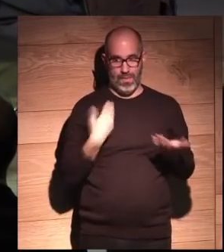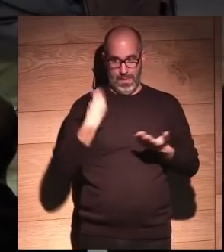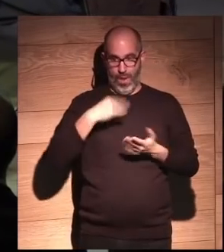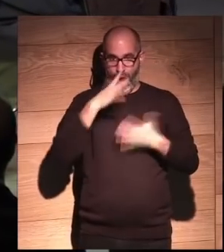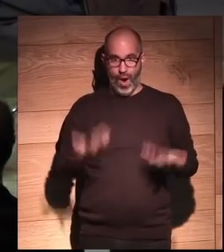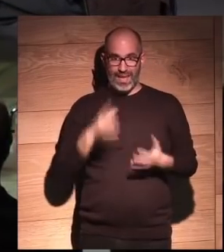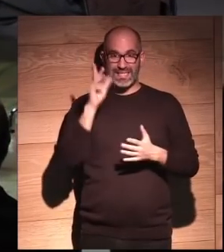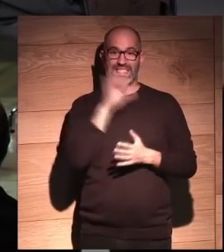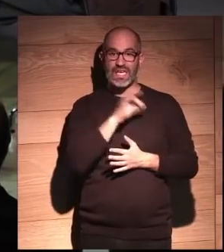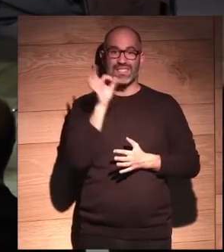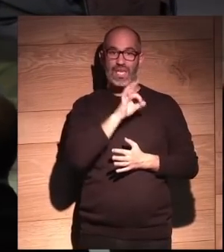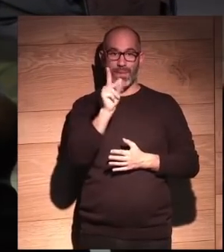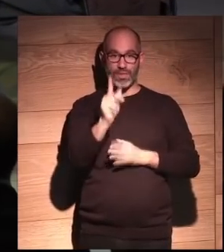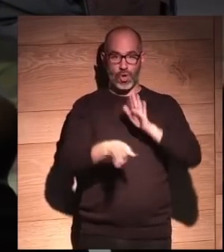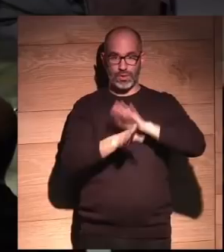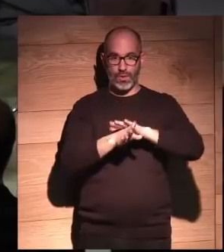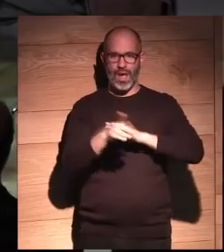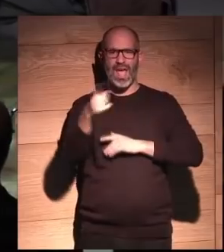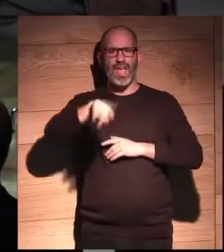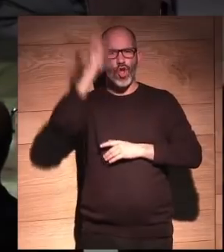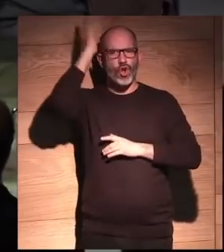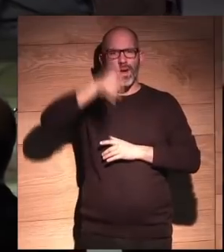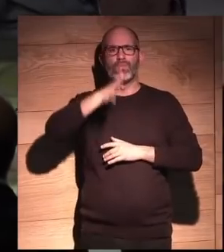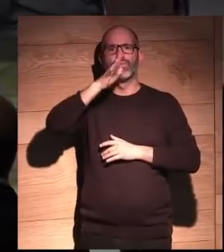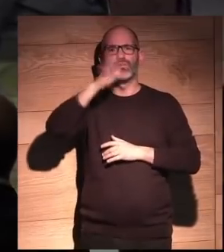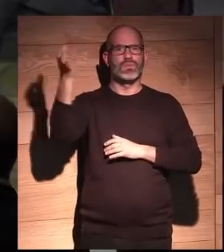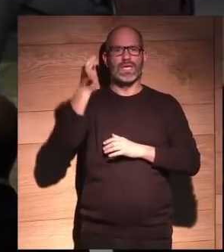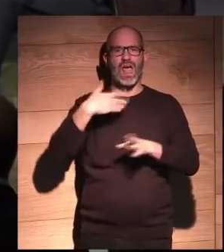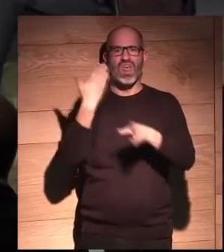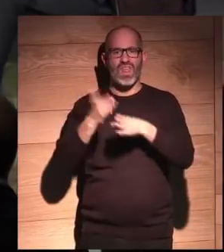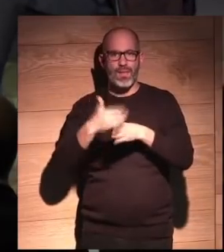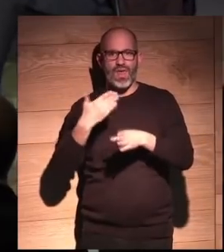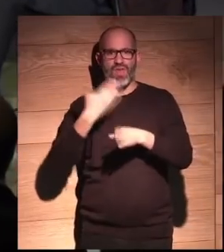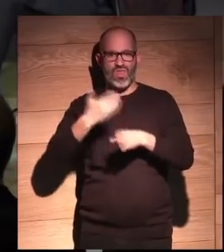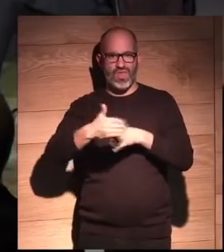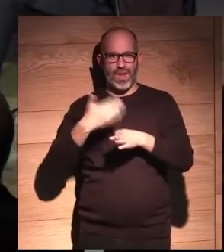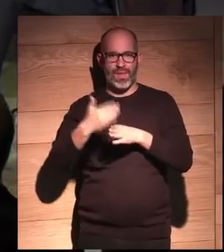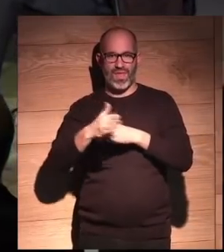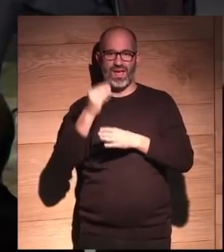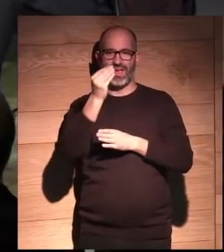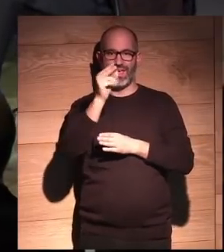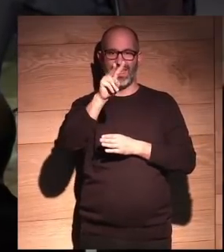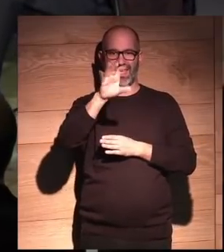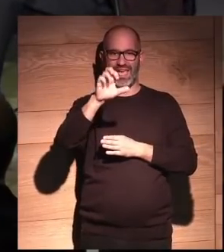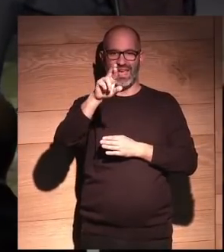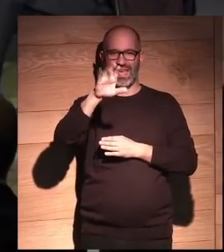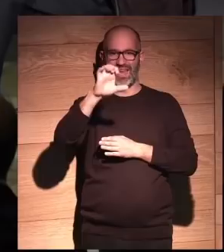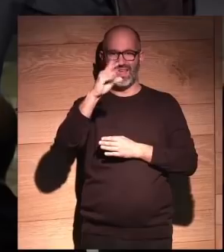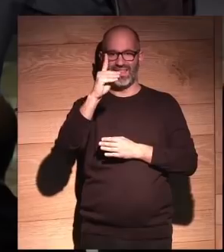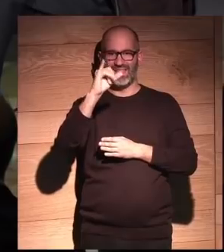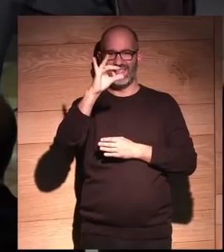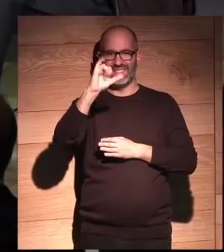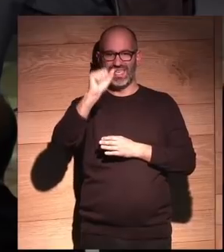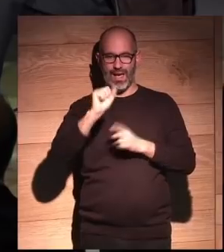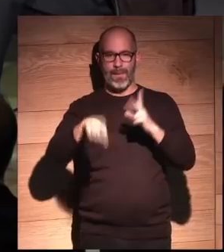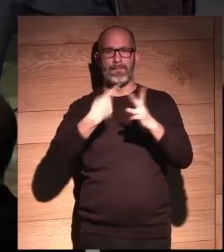Taberna, taberna. ¿Y taberna. ¿Qué tomaban los romanos? Pues como nosotros, tomaban unas cervezas. Cerveza viene de Cerevisia. Y tomaban vino.